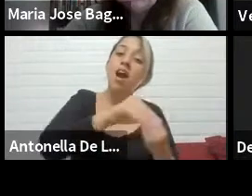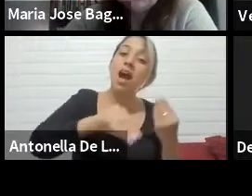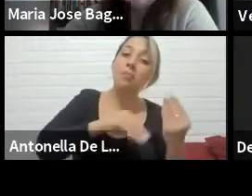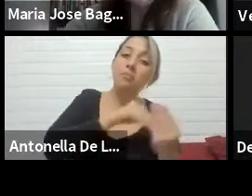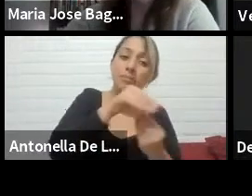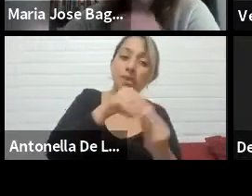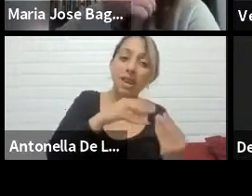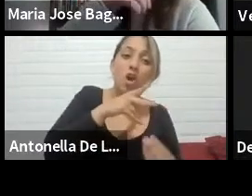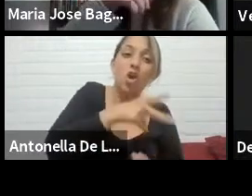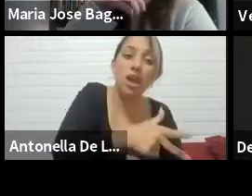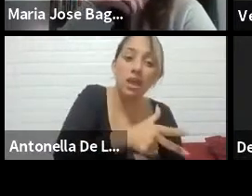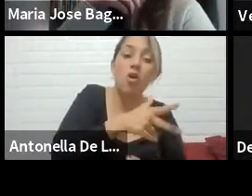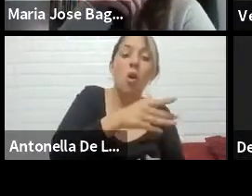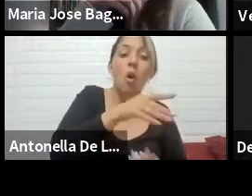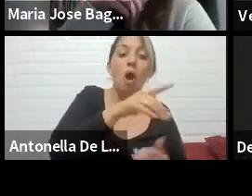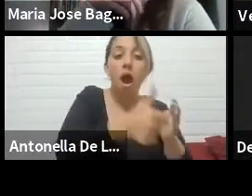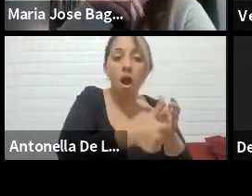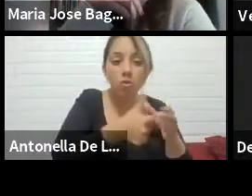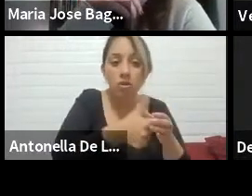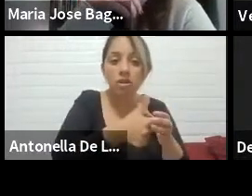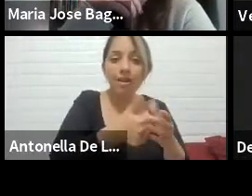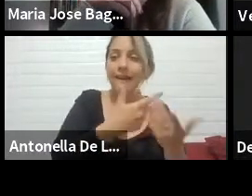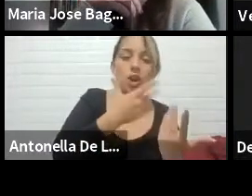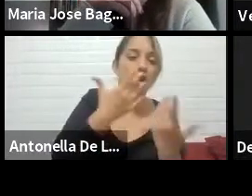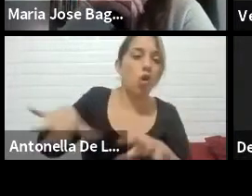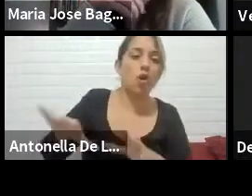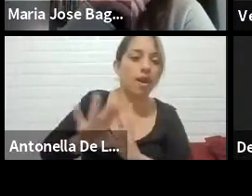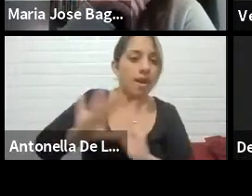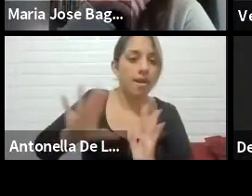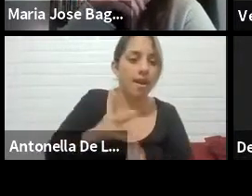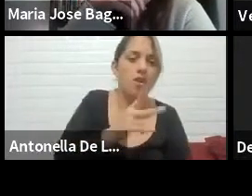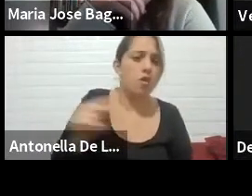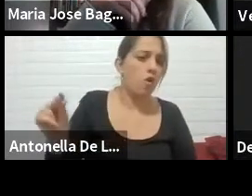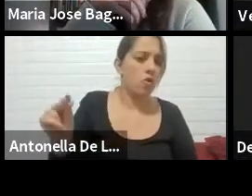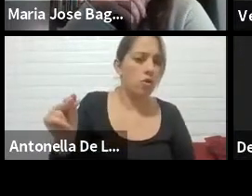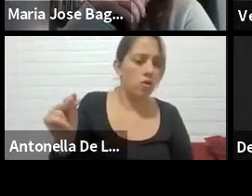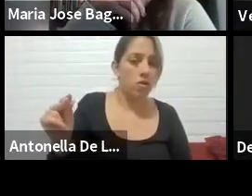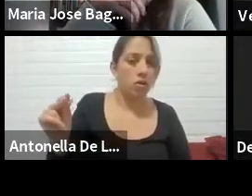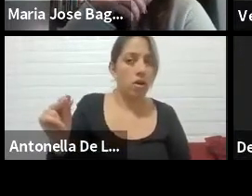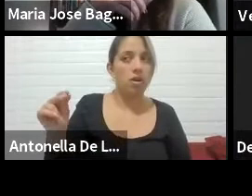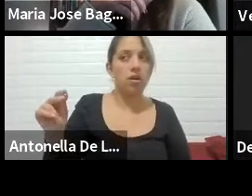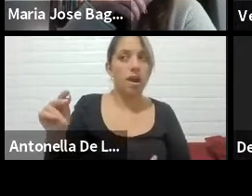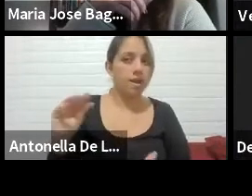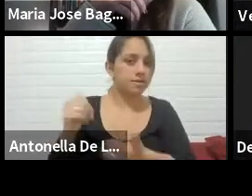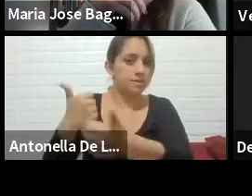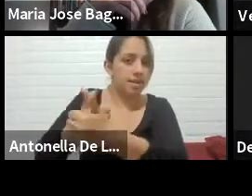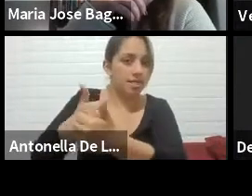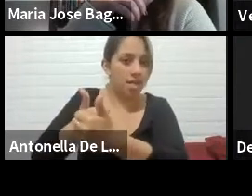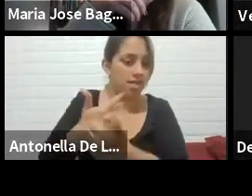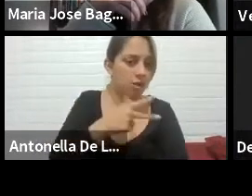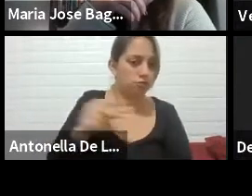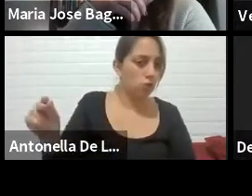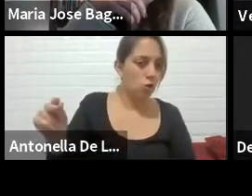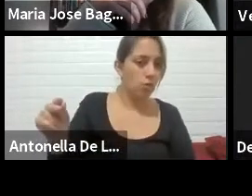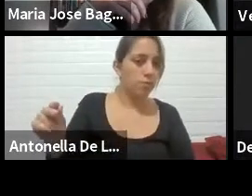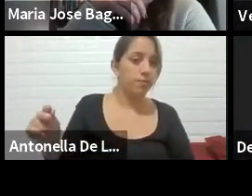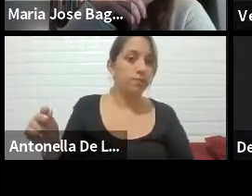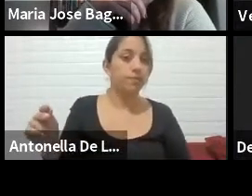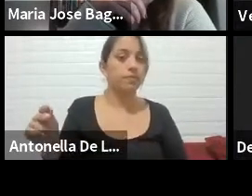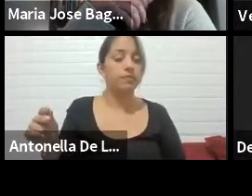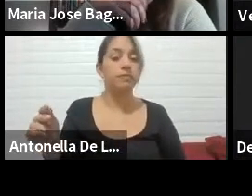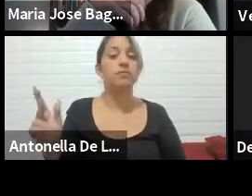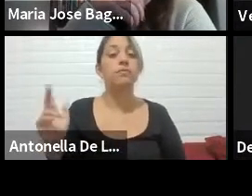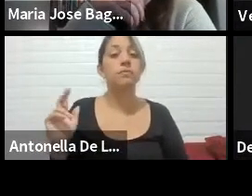a los solicitantes, digamos, sino que las familias decidieron no contar con la prestación después de comenzado